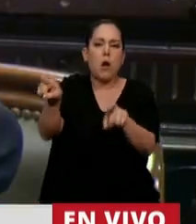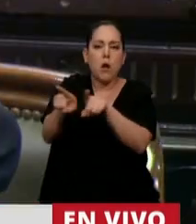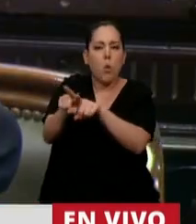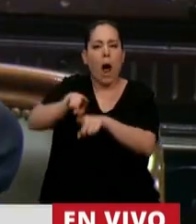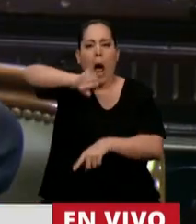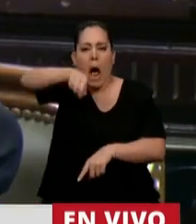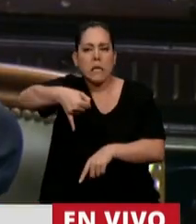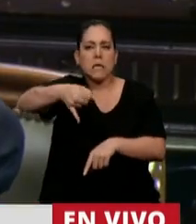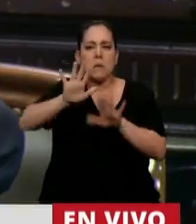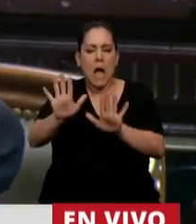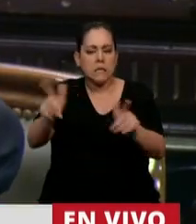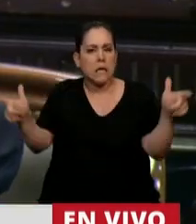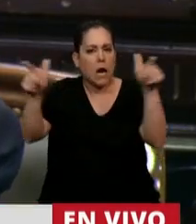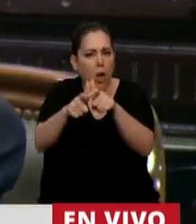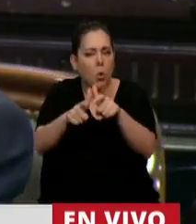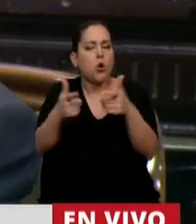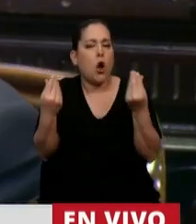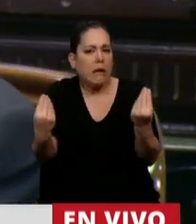esta reunión